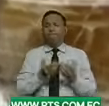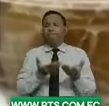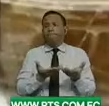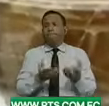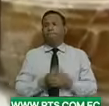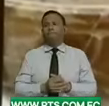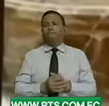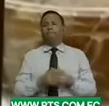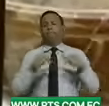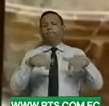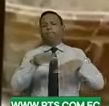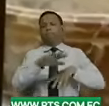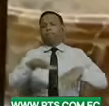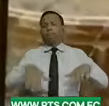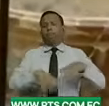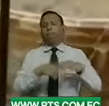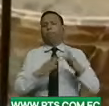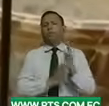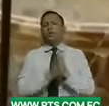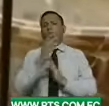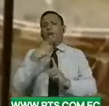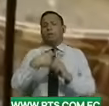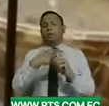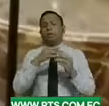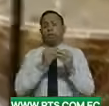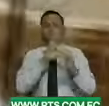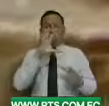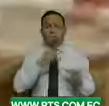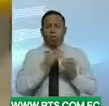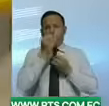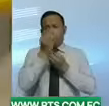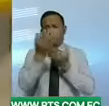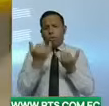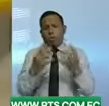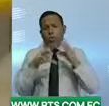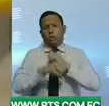acá en el sector de Los Esteros. Esta es la información que tenemos a esta hora